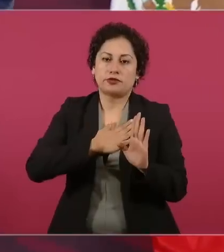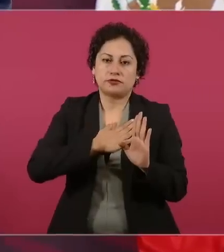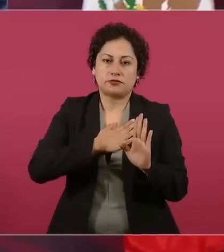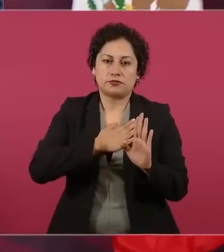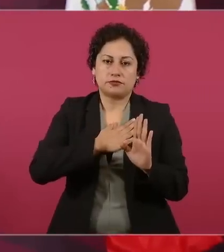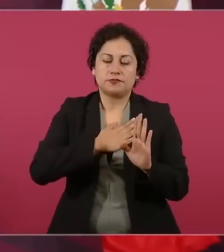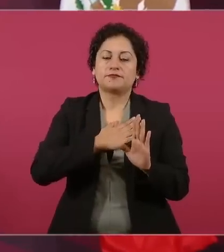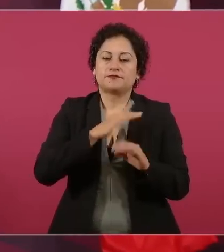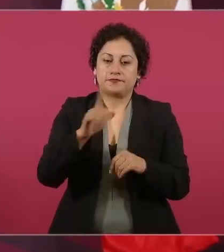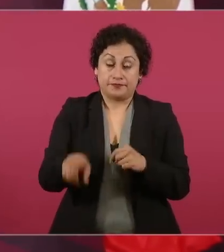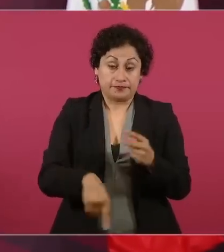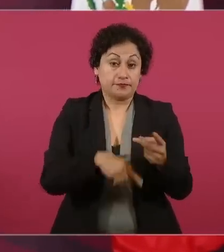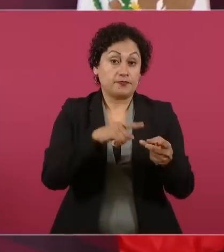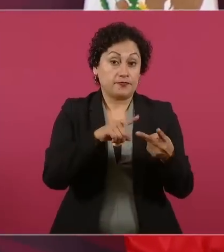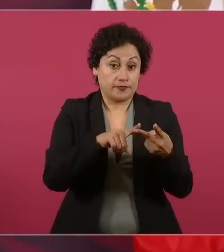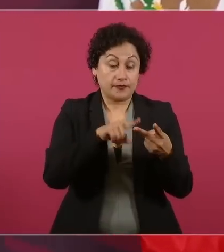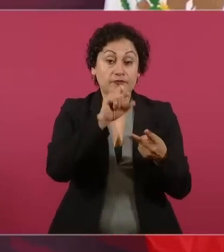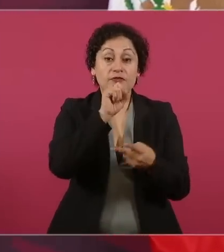Lo segundo